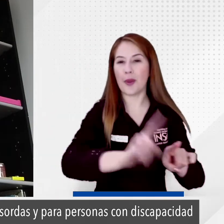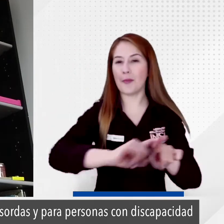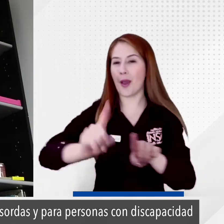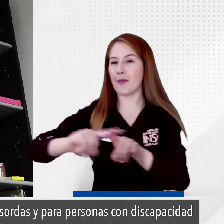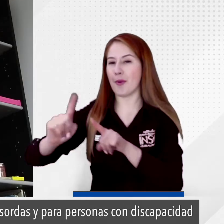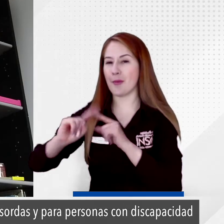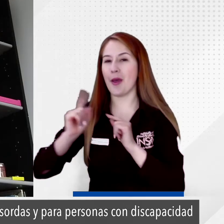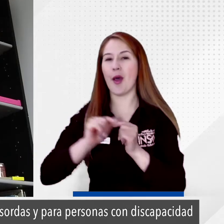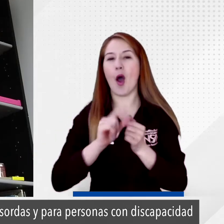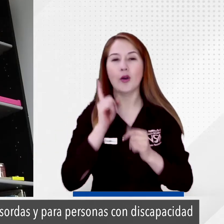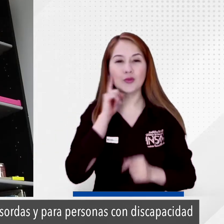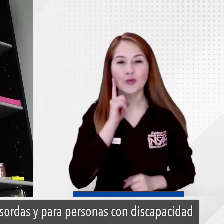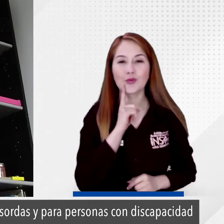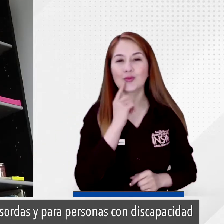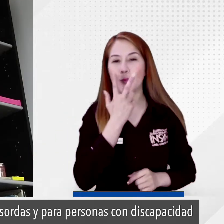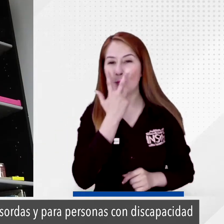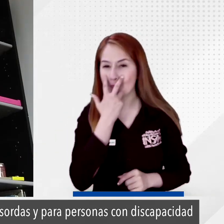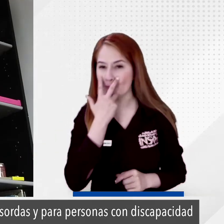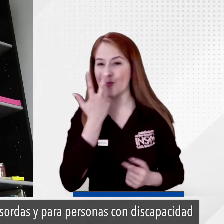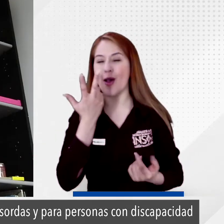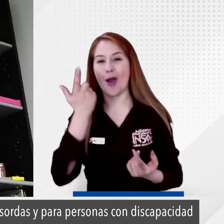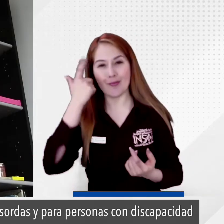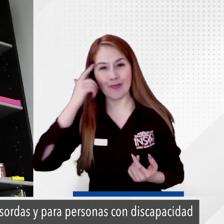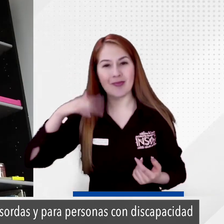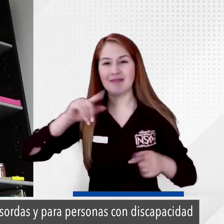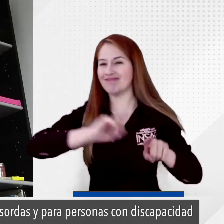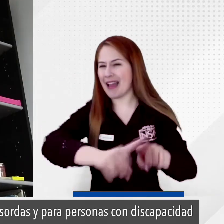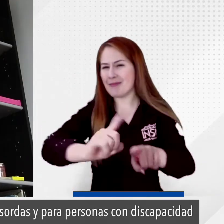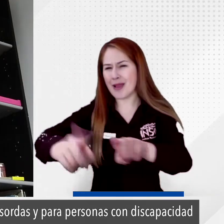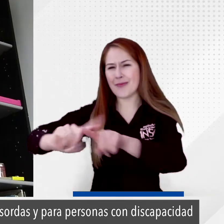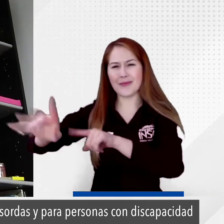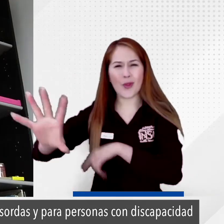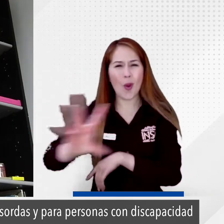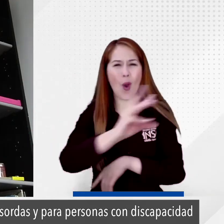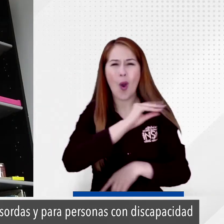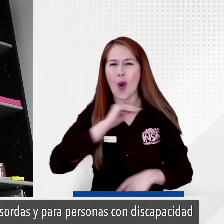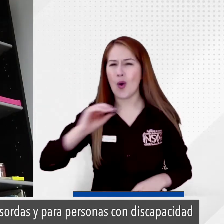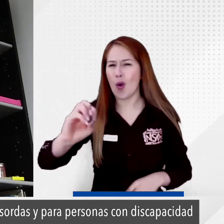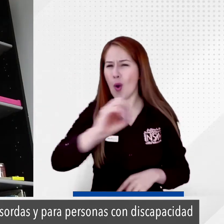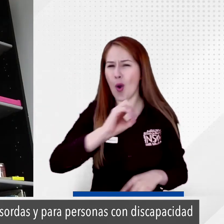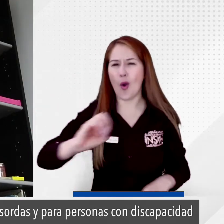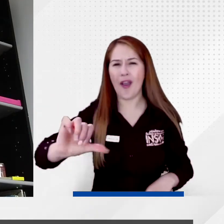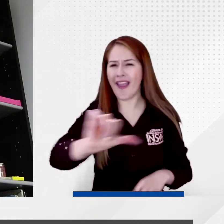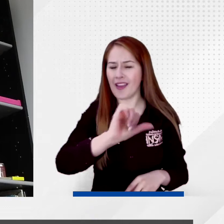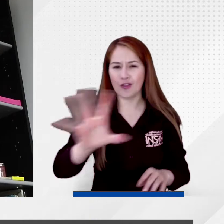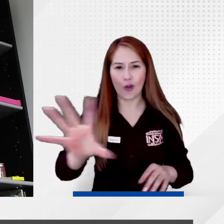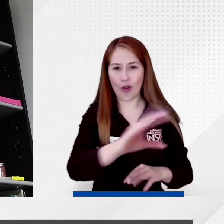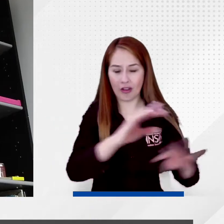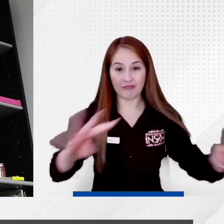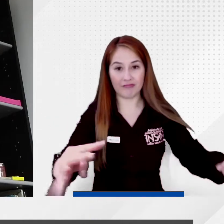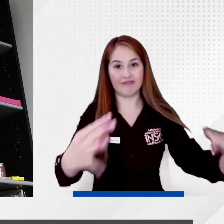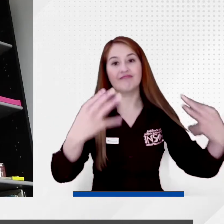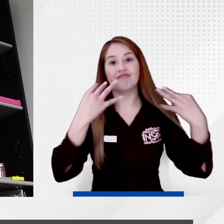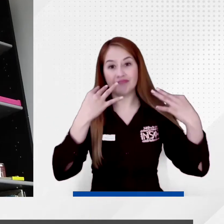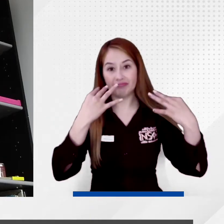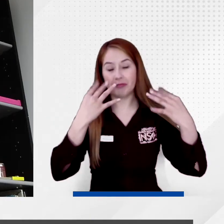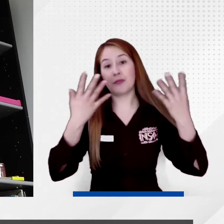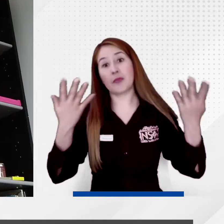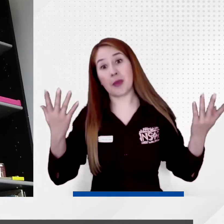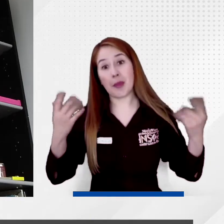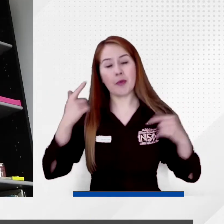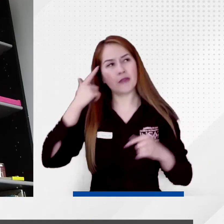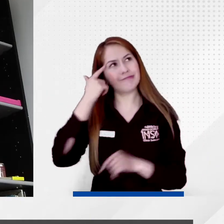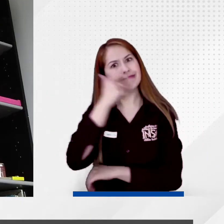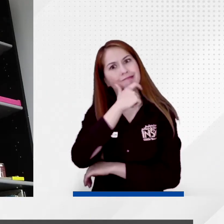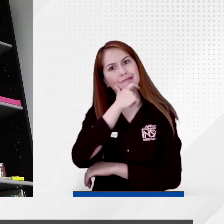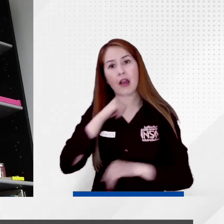era un ejercicio para todos y todas, ¿cierto? Queremos apostarle también a que